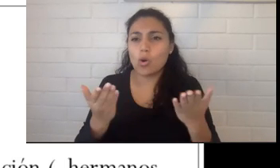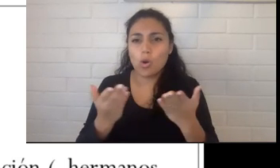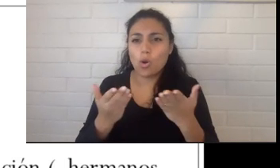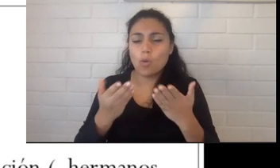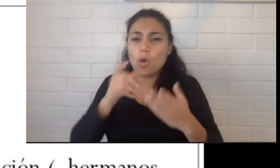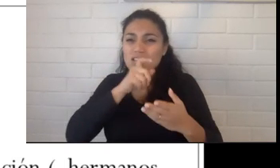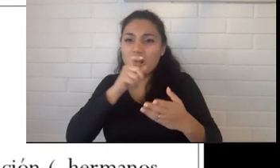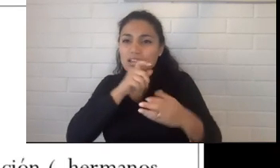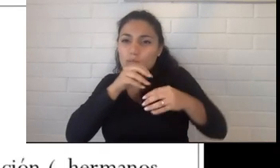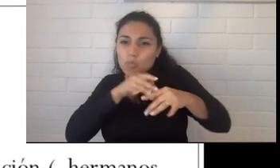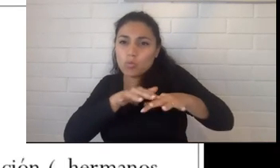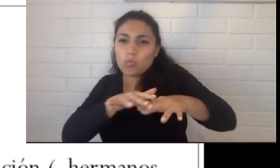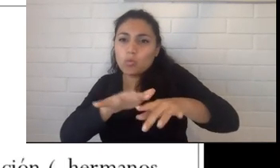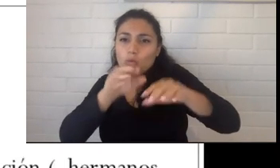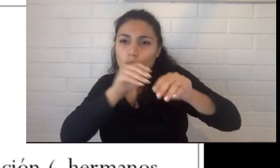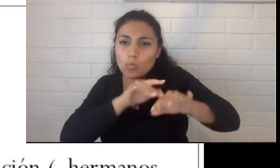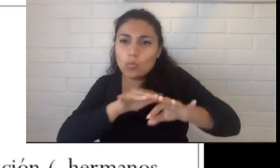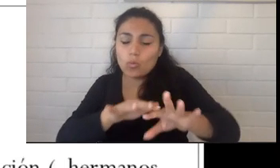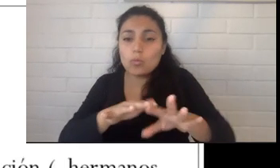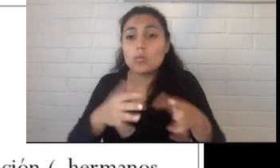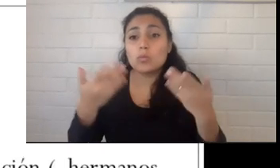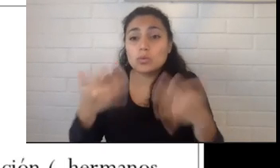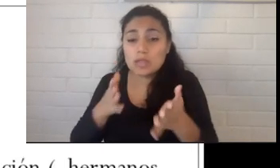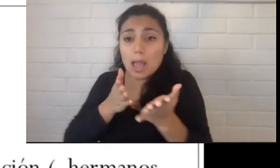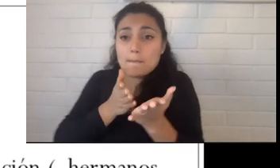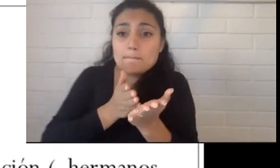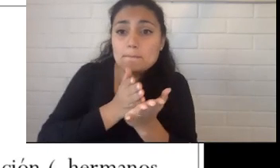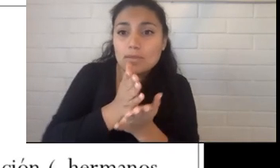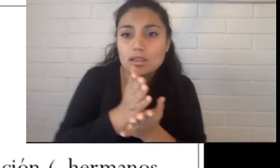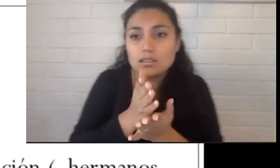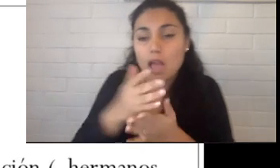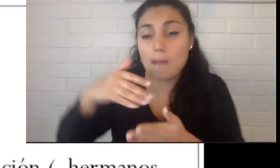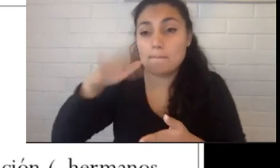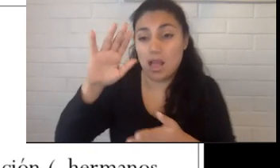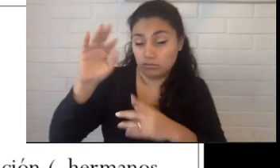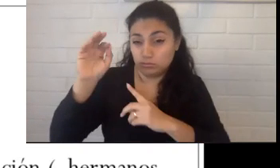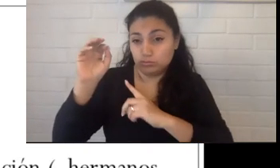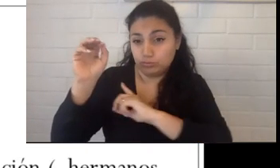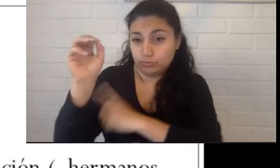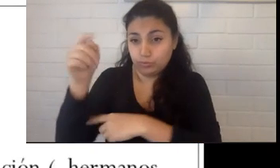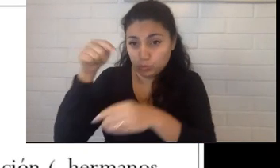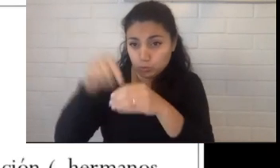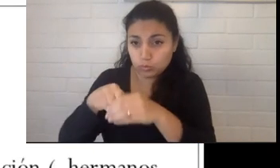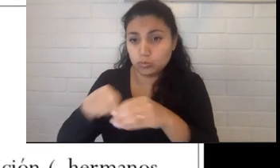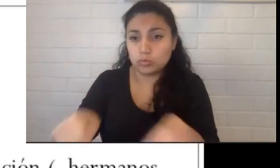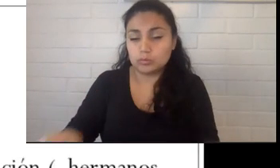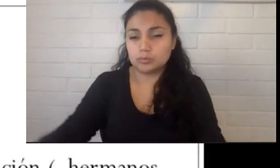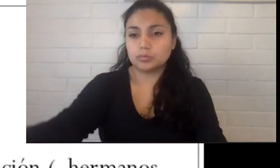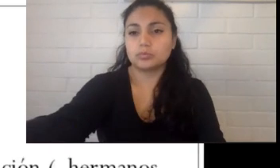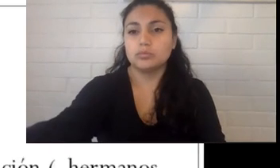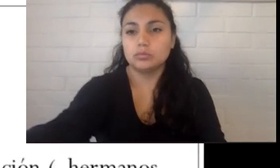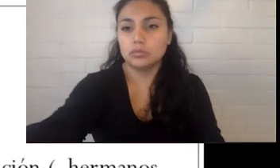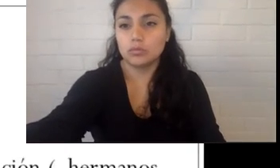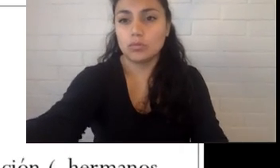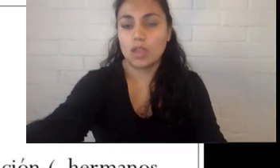fluido de la sangre, etcétera. Pero cuando ya se empieza a posicionar de una manera mucho más potente, es más o menos en los estudios